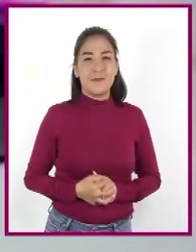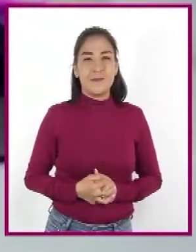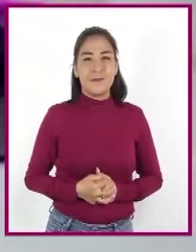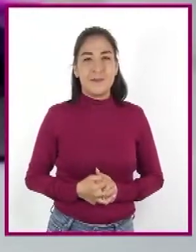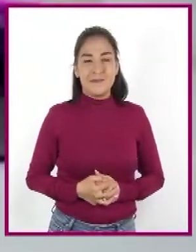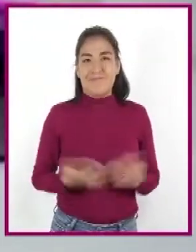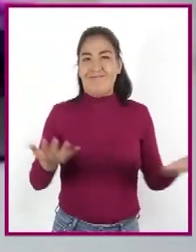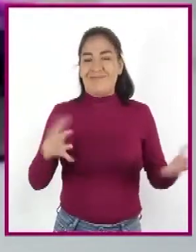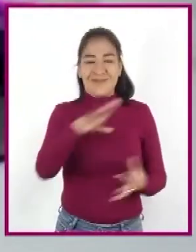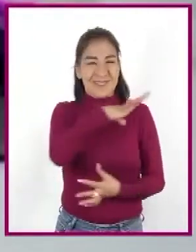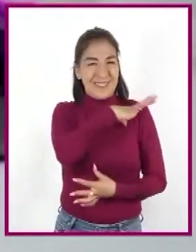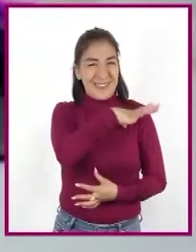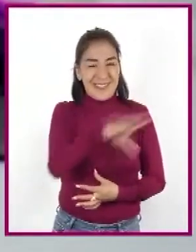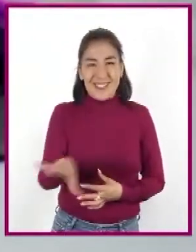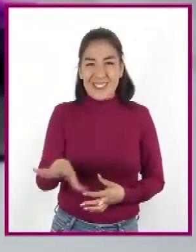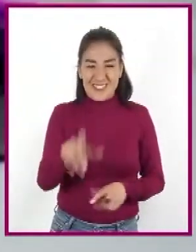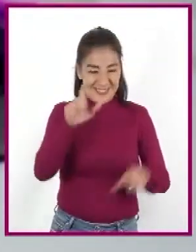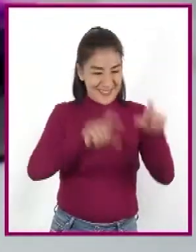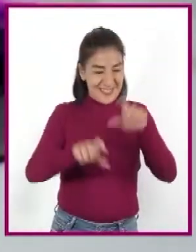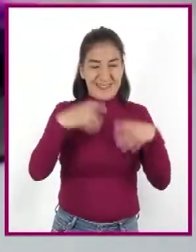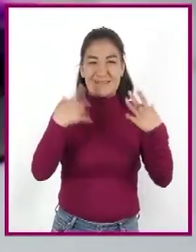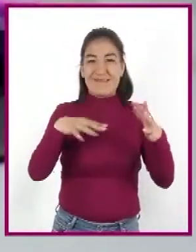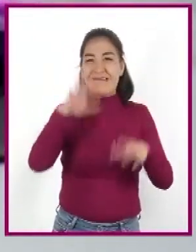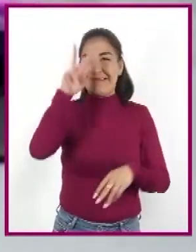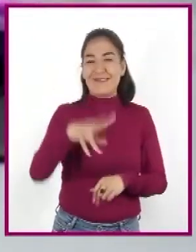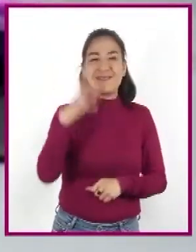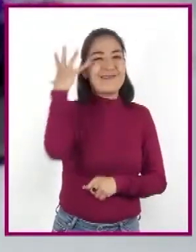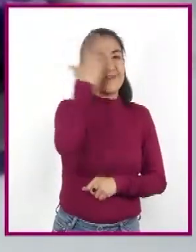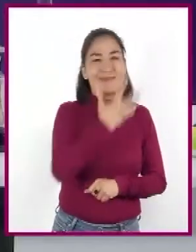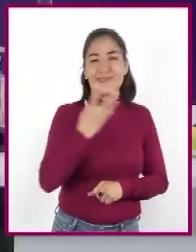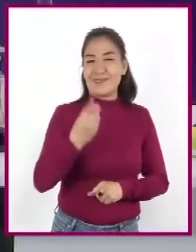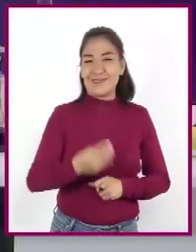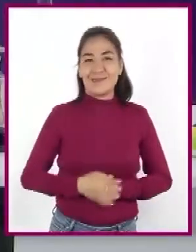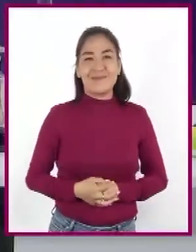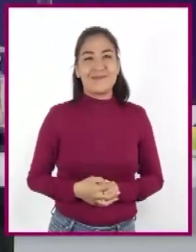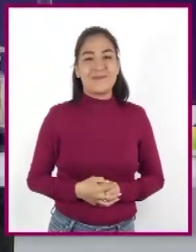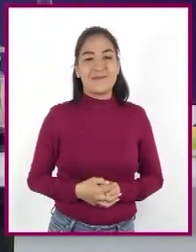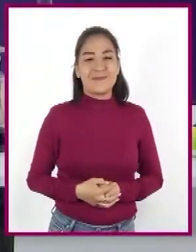¡Qué increíble! La química es maravillosa.